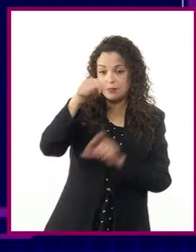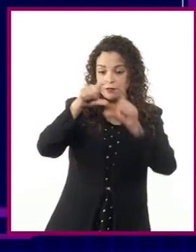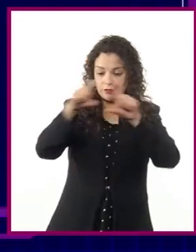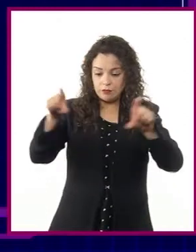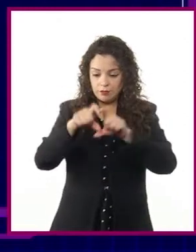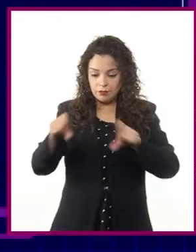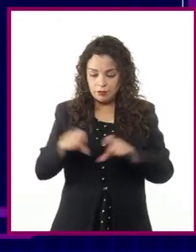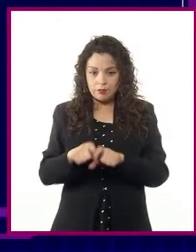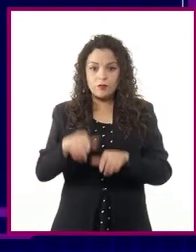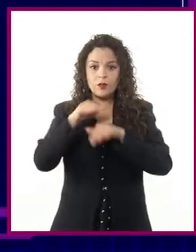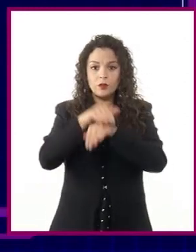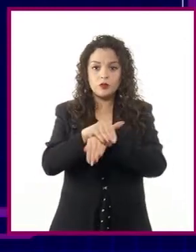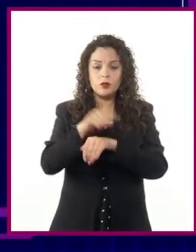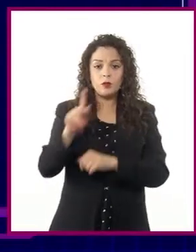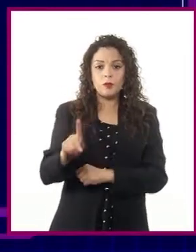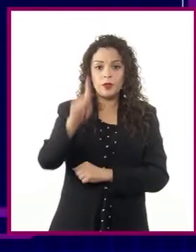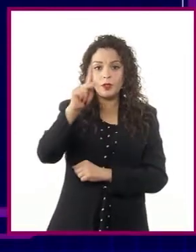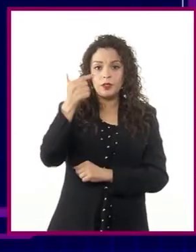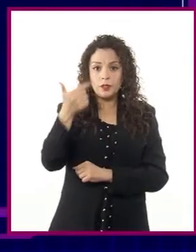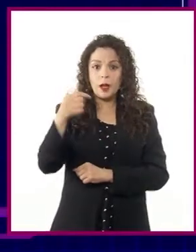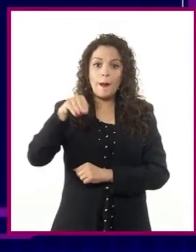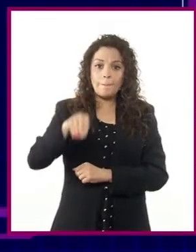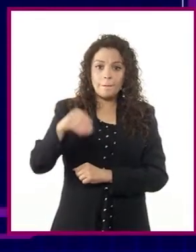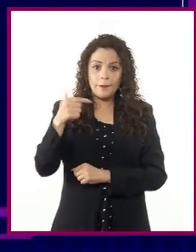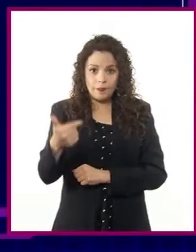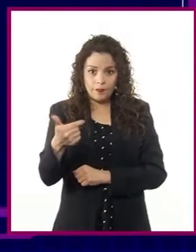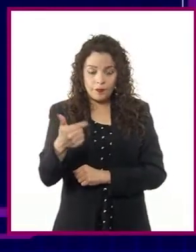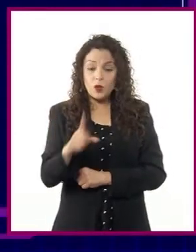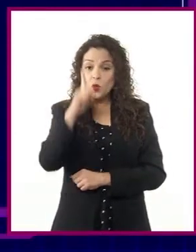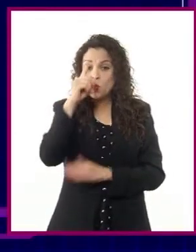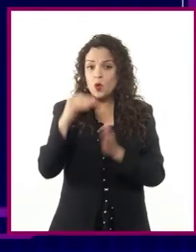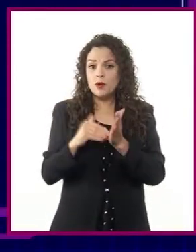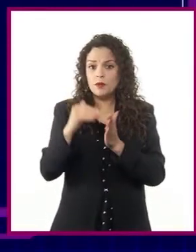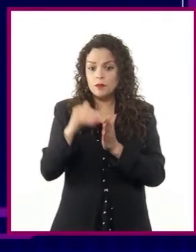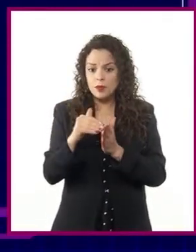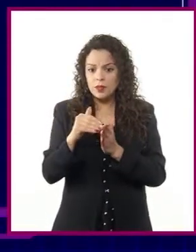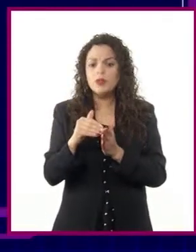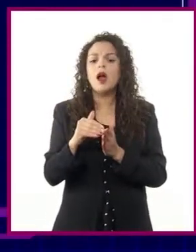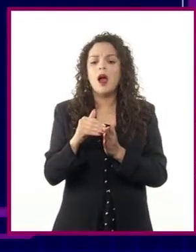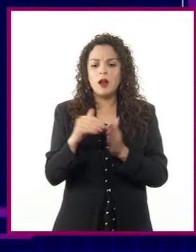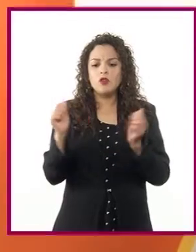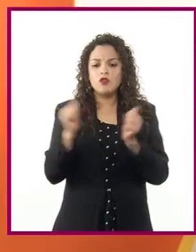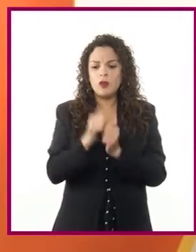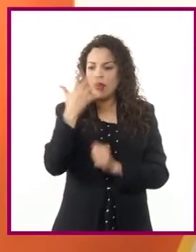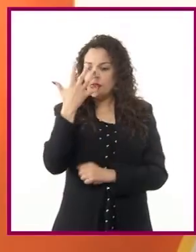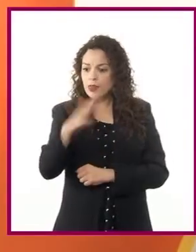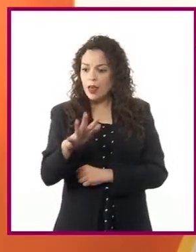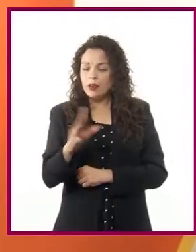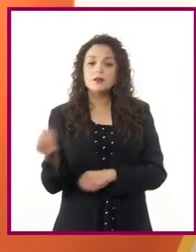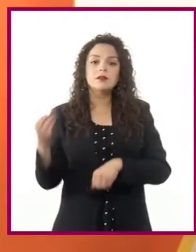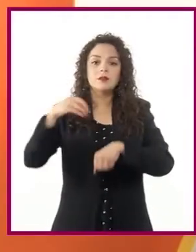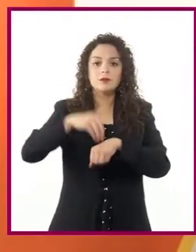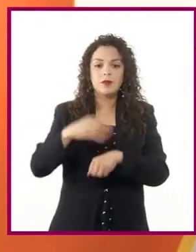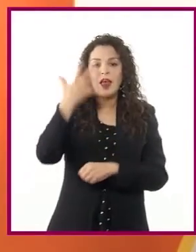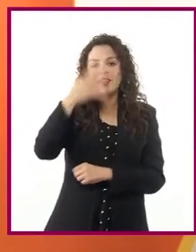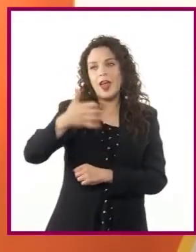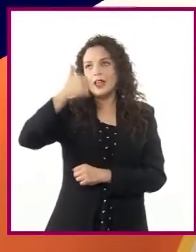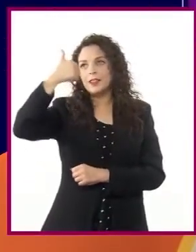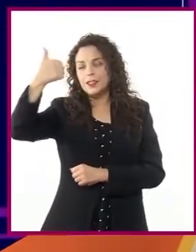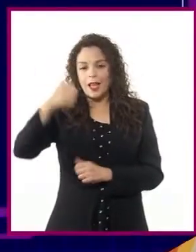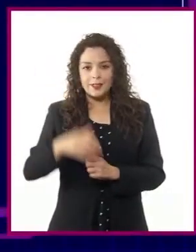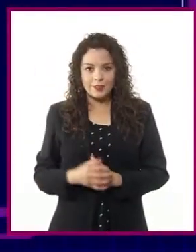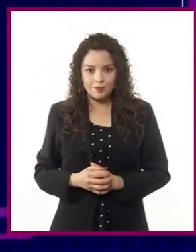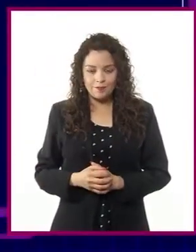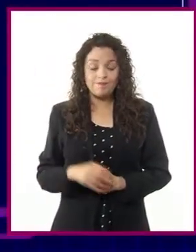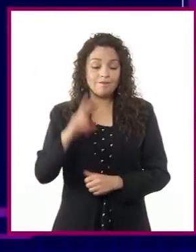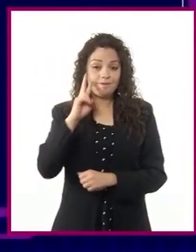y kilogramos, y el exponente para 1.000.000 escrito en base 10 es 6. Como se observa, en una